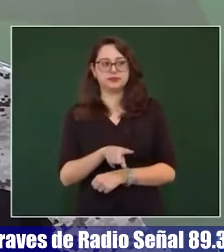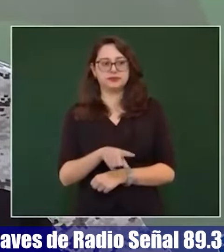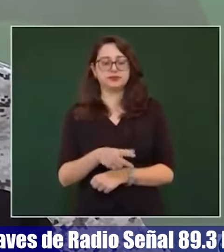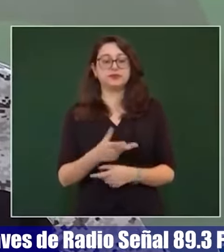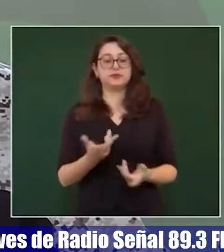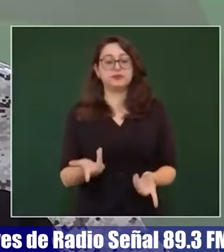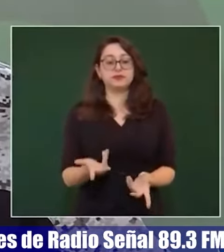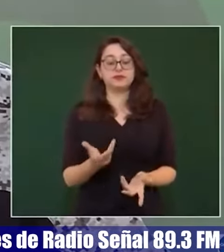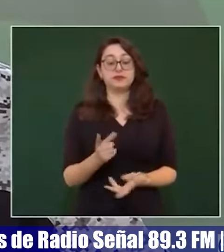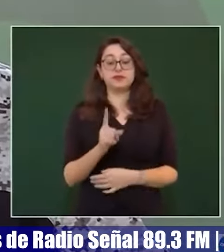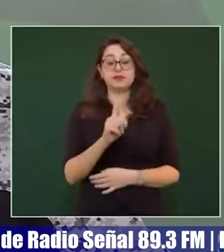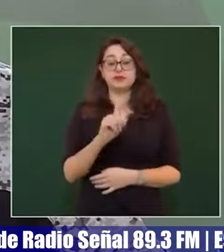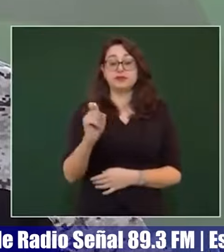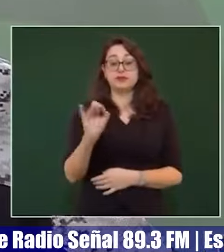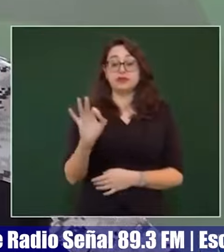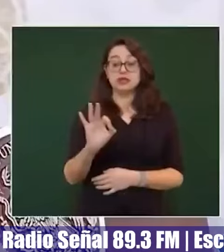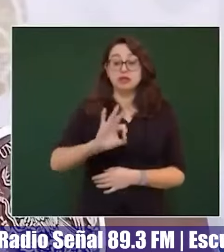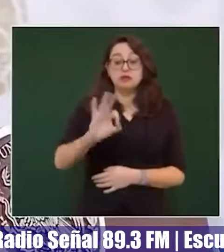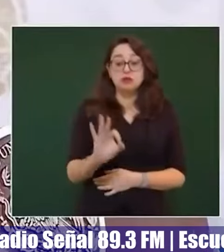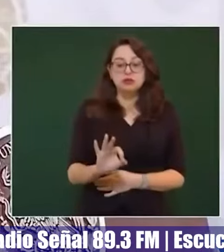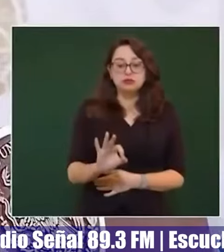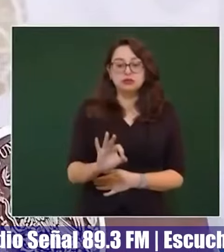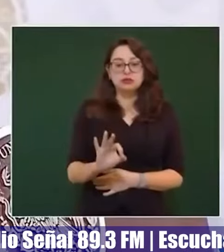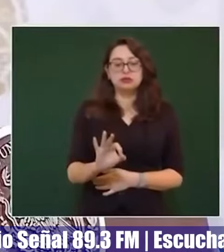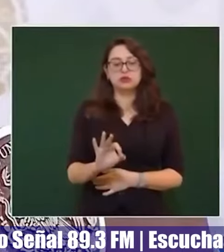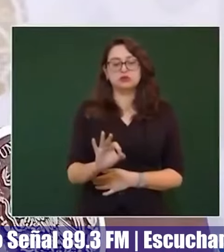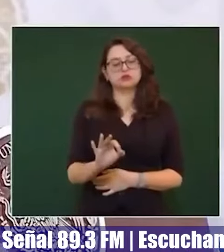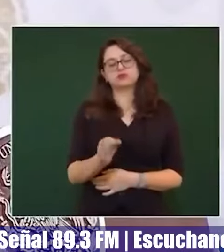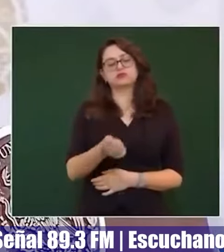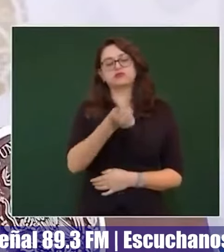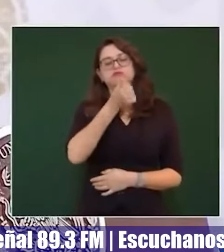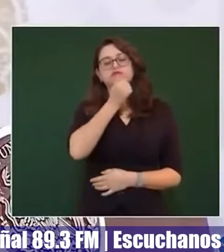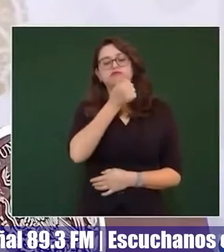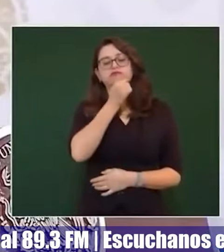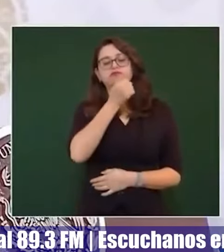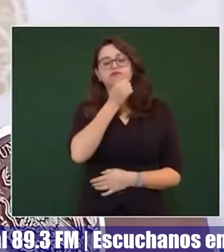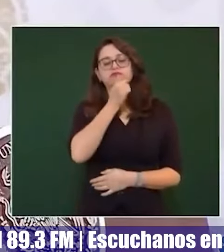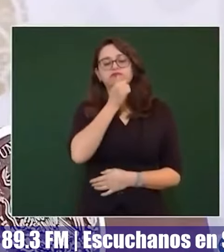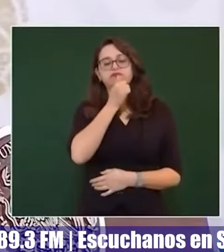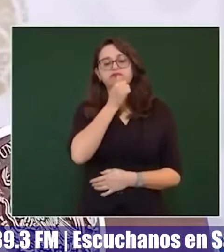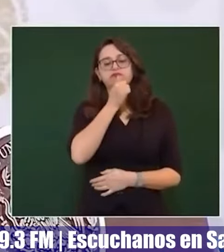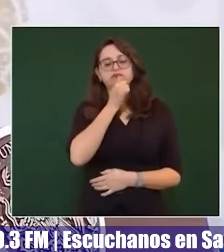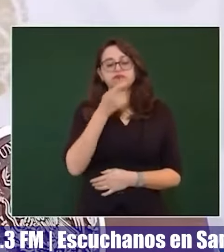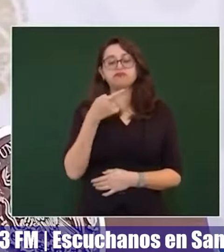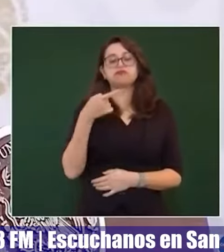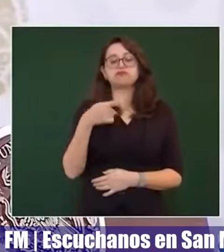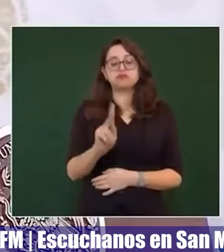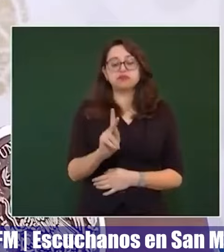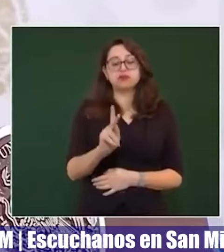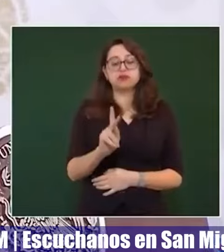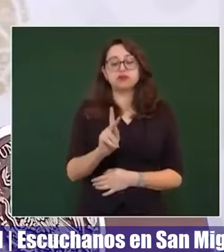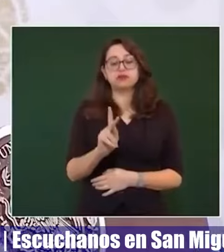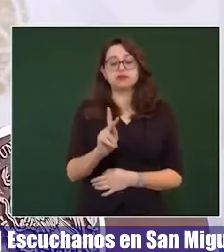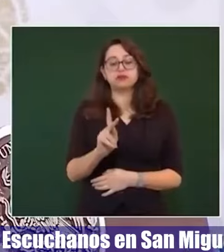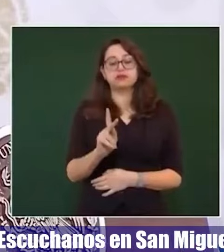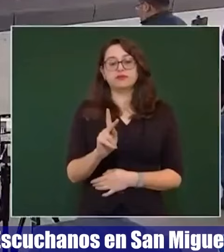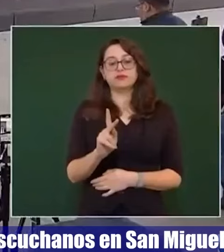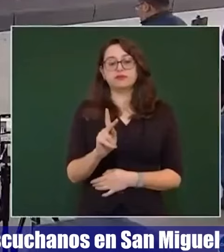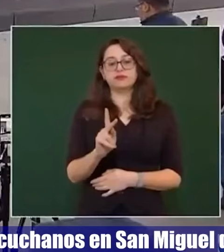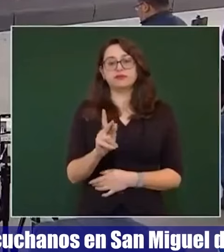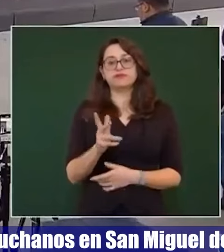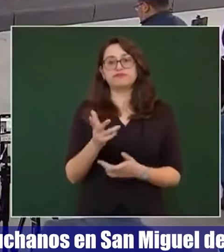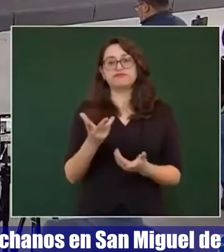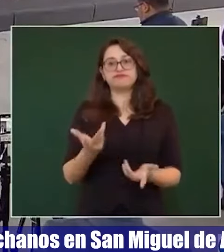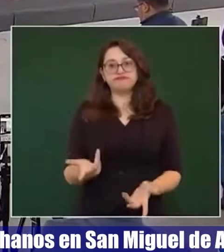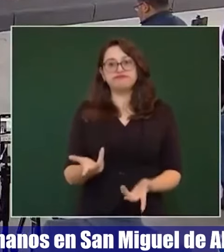León este Nuevo Laredo en la Monterrey Nuevo Laredo qué todo bien Es pregunta eh